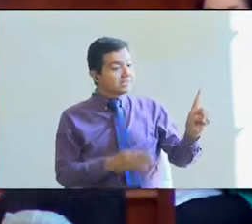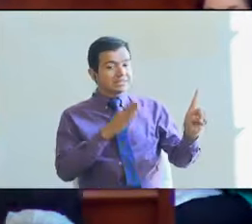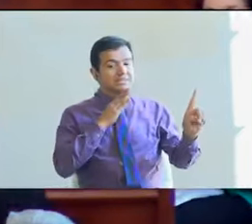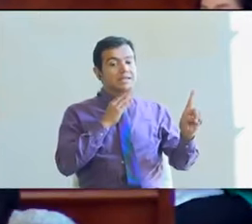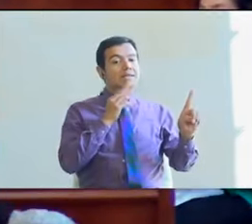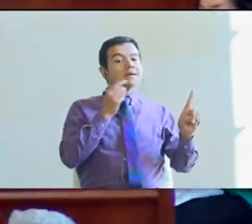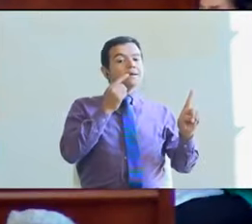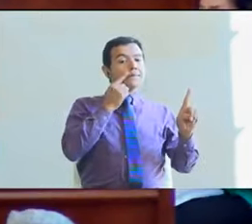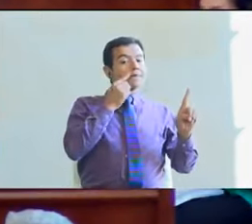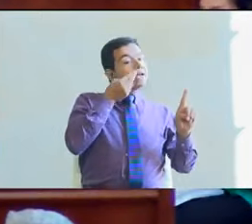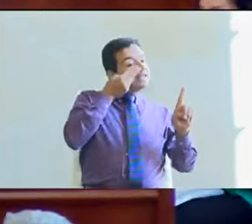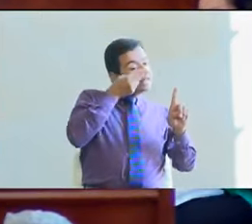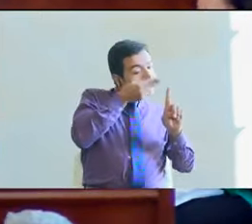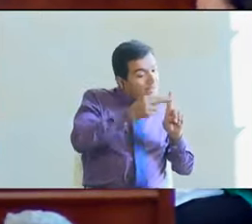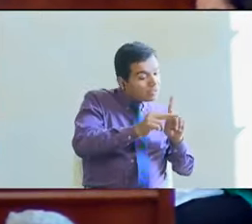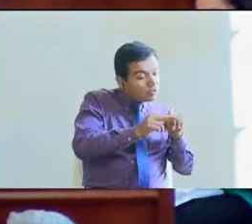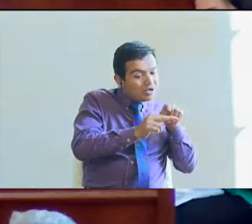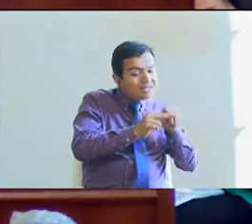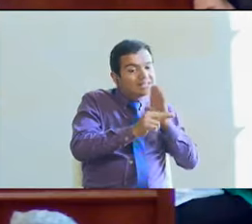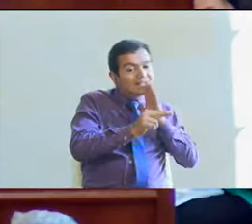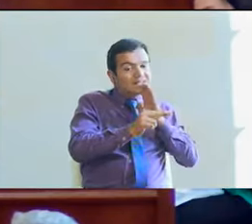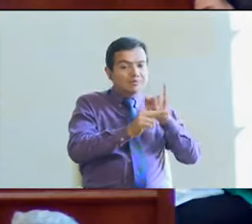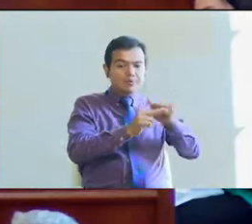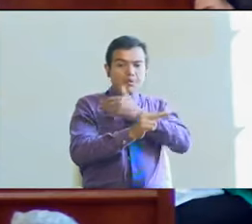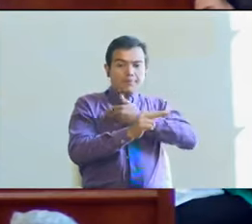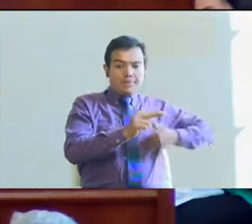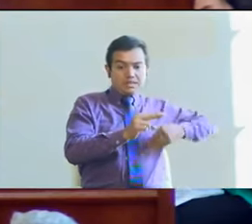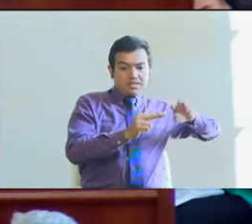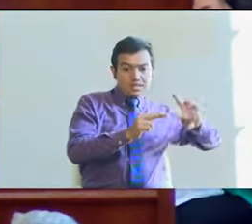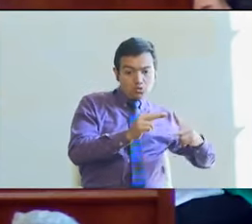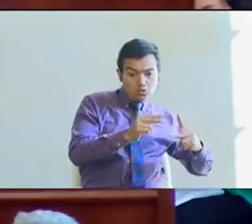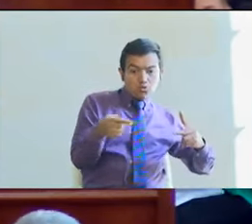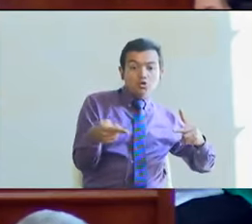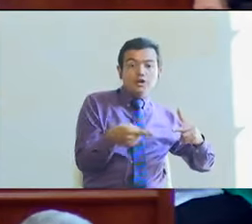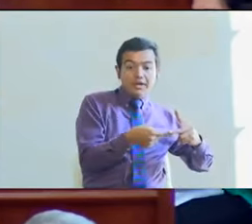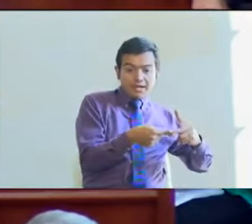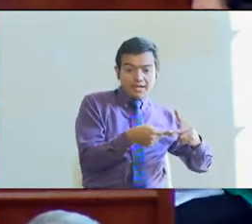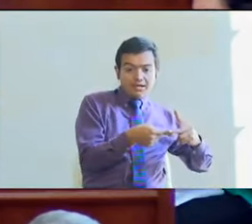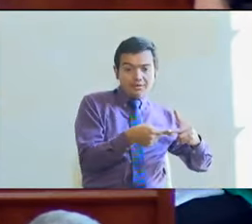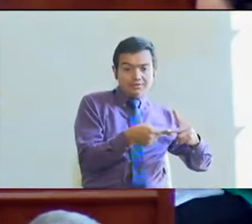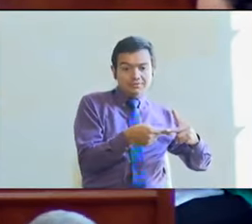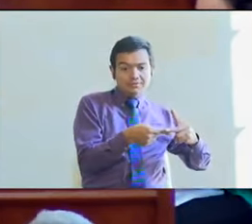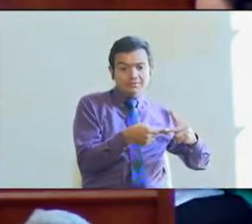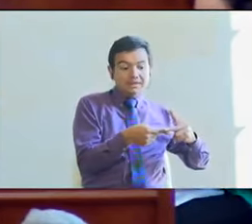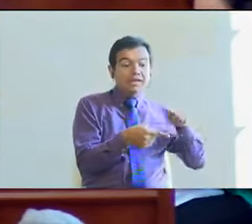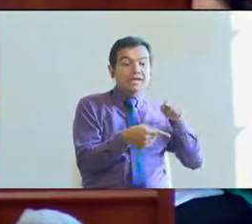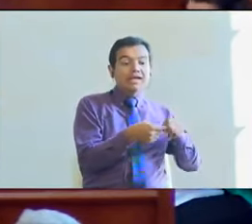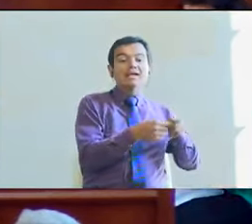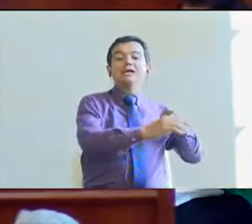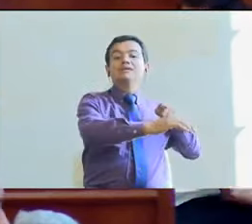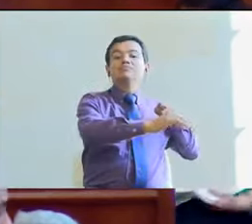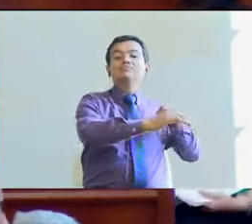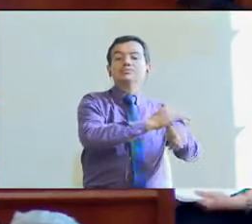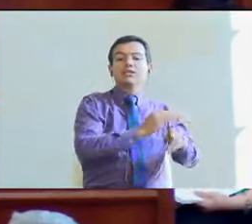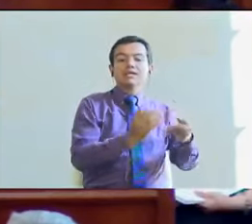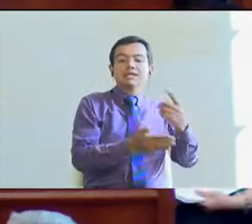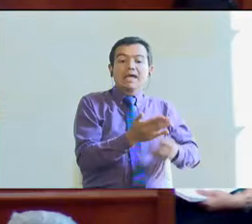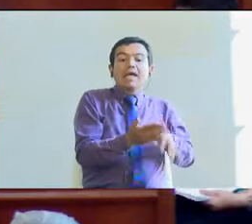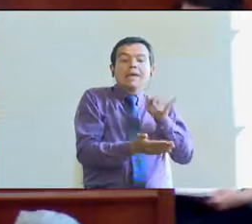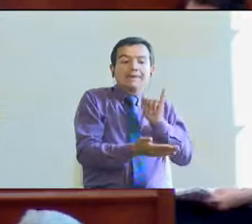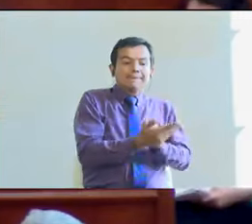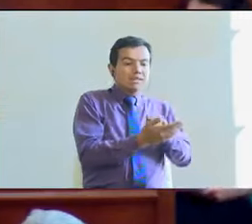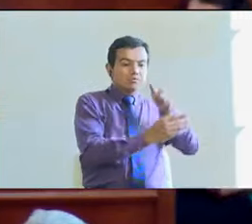de Venezuela Dr Fredy Guevara en este momento perseguido por la dictadura Nicolás